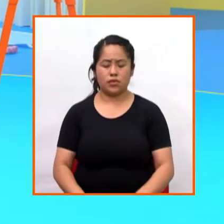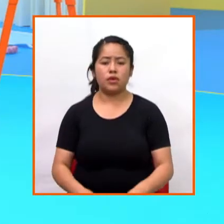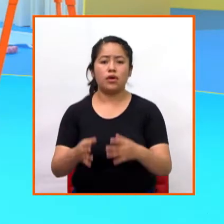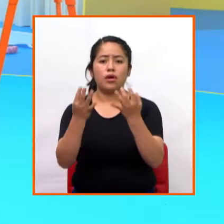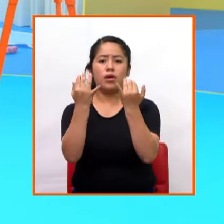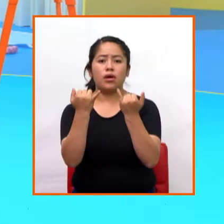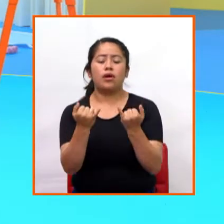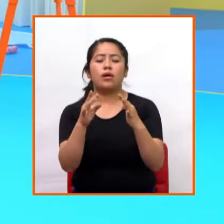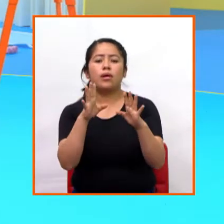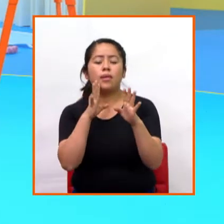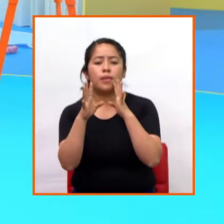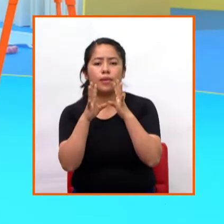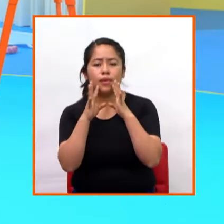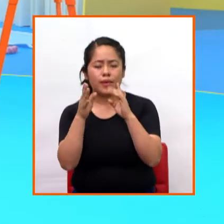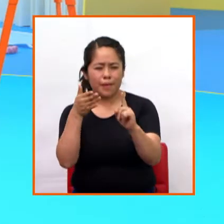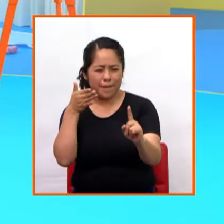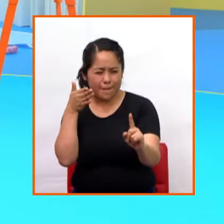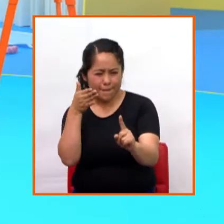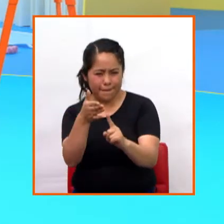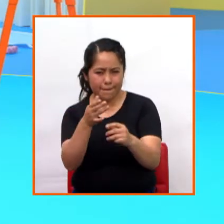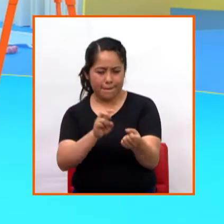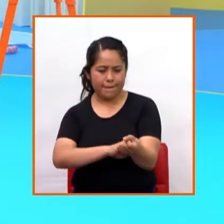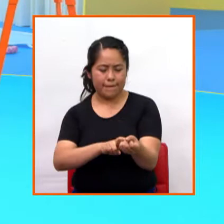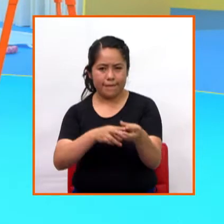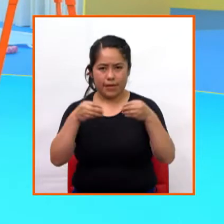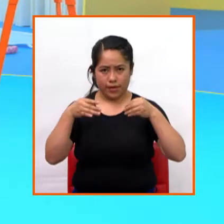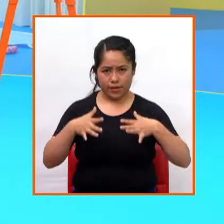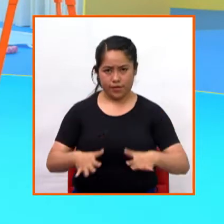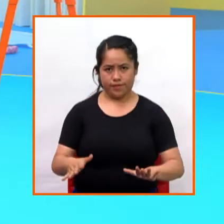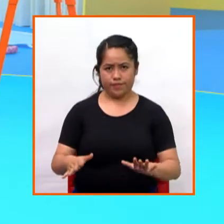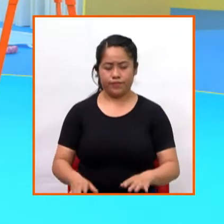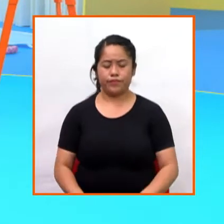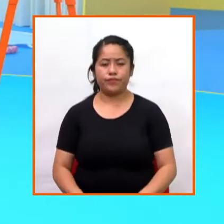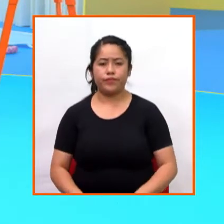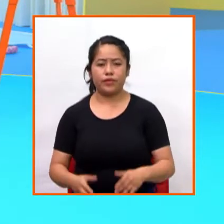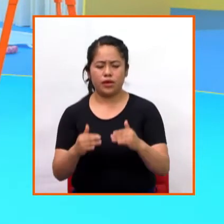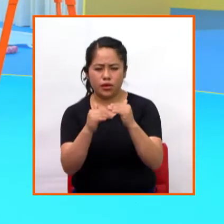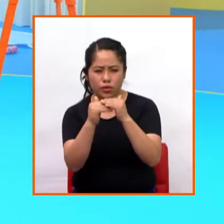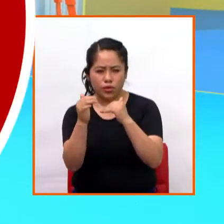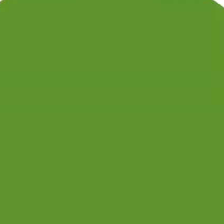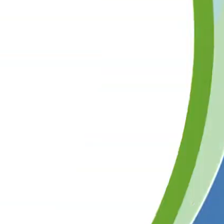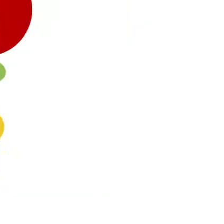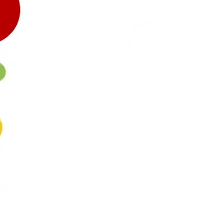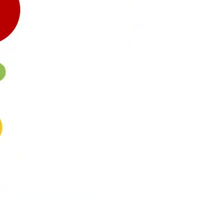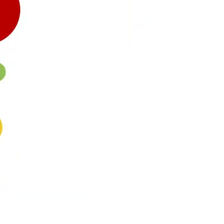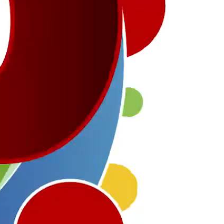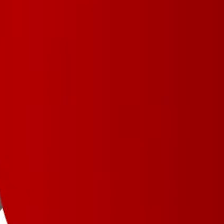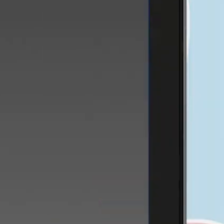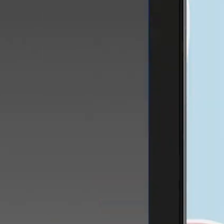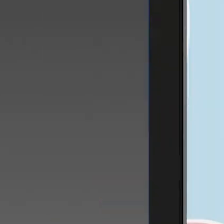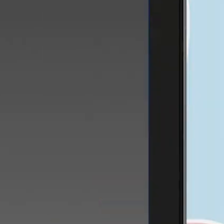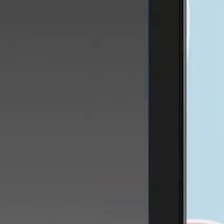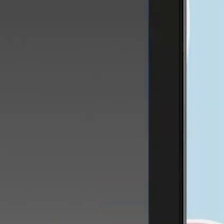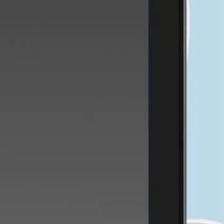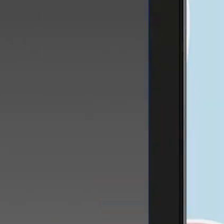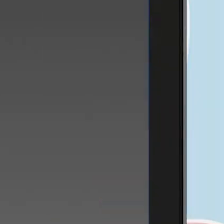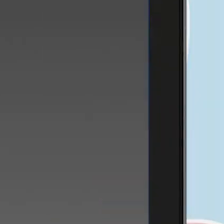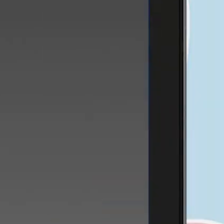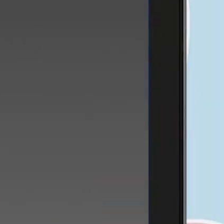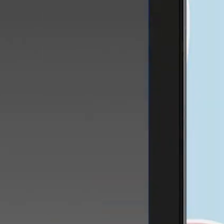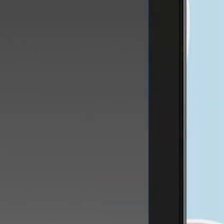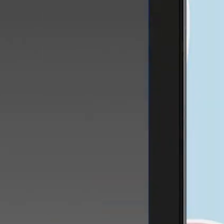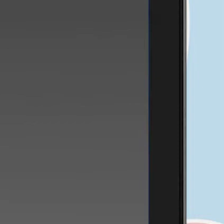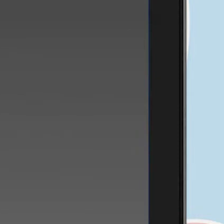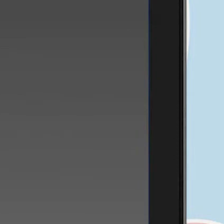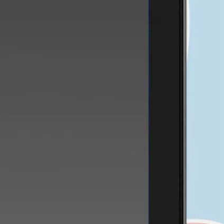hablar específicamente del sistema nervioso central, que está constituido por el encéfalo, como le decíamos,